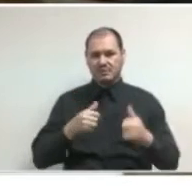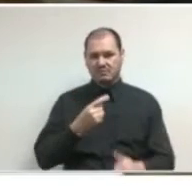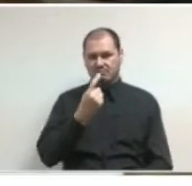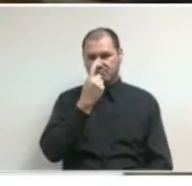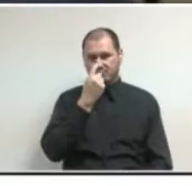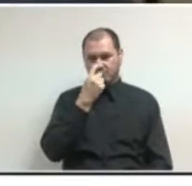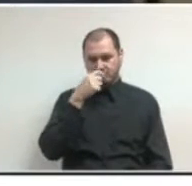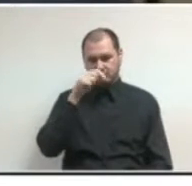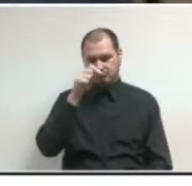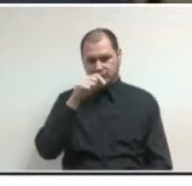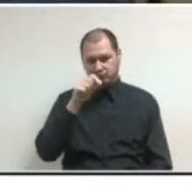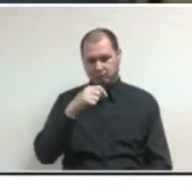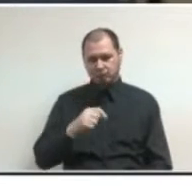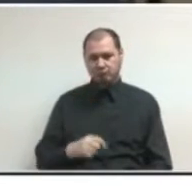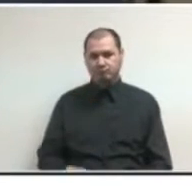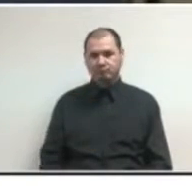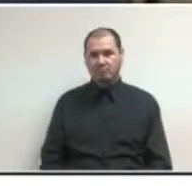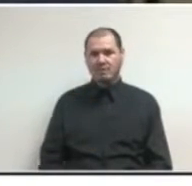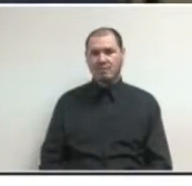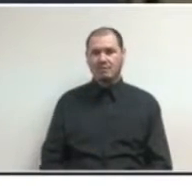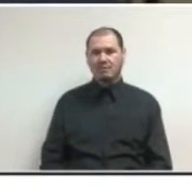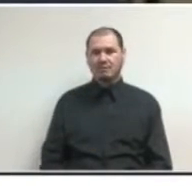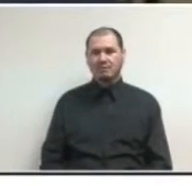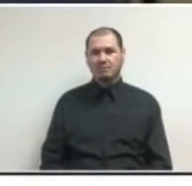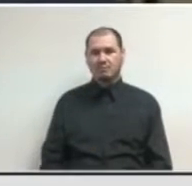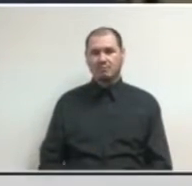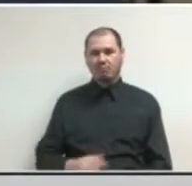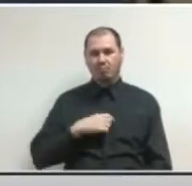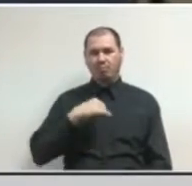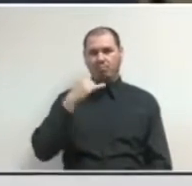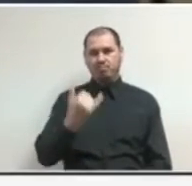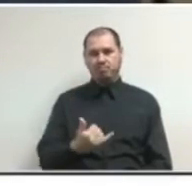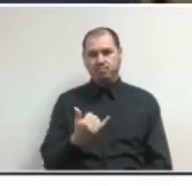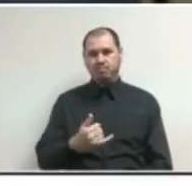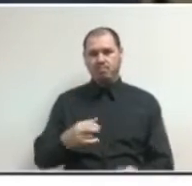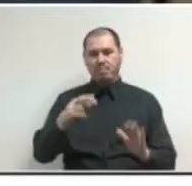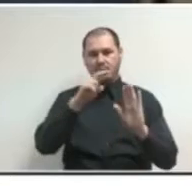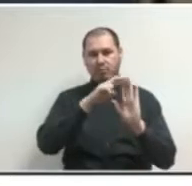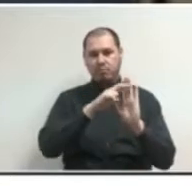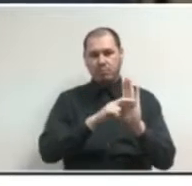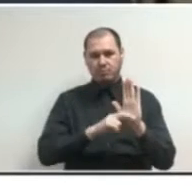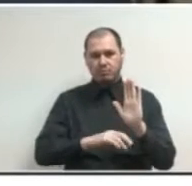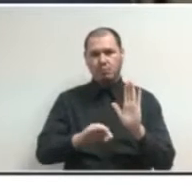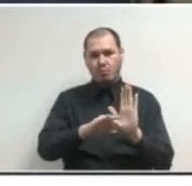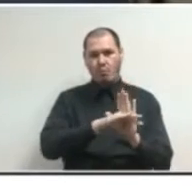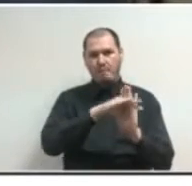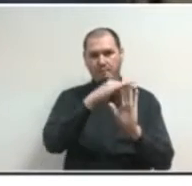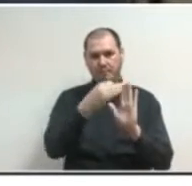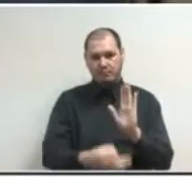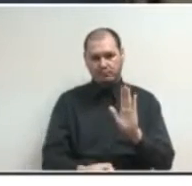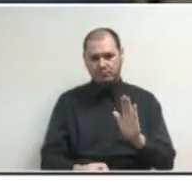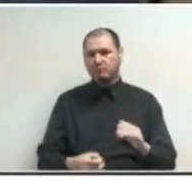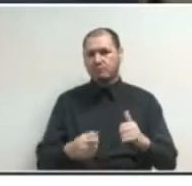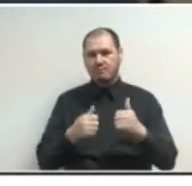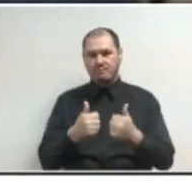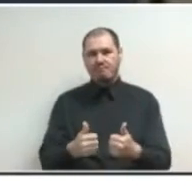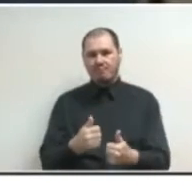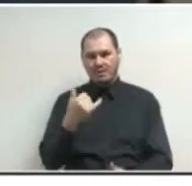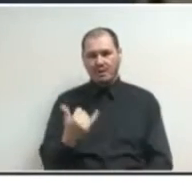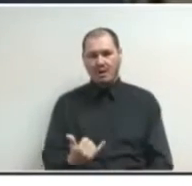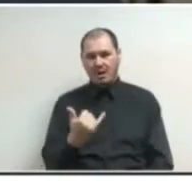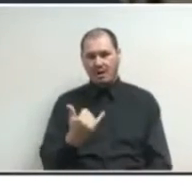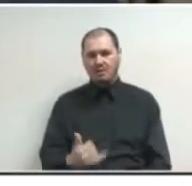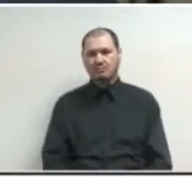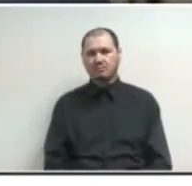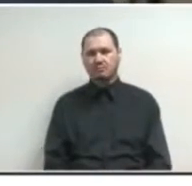con el informe respectivo. A Maratu Cuera, Umajeva, después ese Cuera, esperamos ahí. Fueron propuestas por diversos gremios, universidades. Oinja